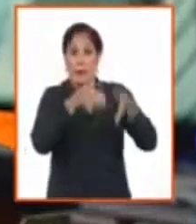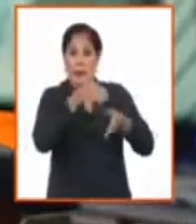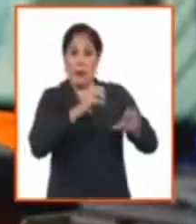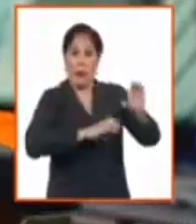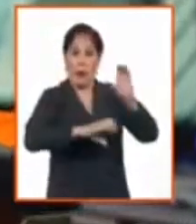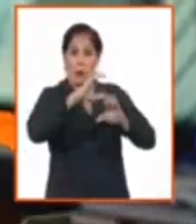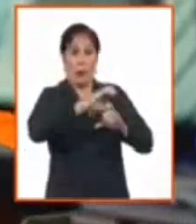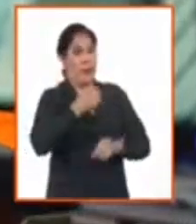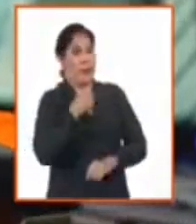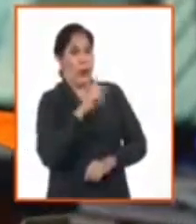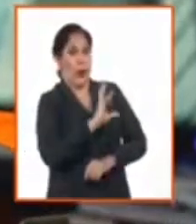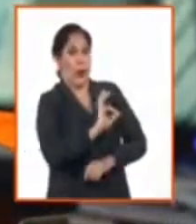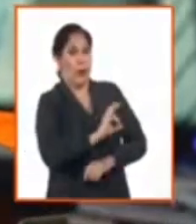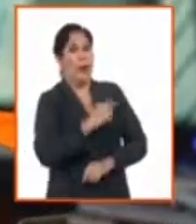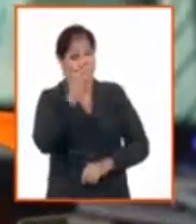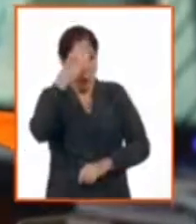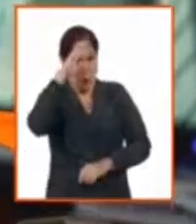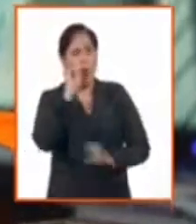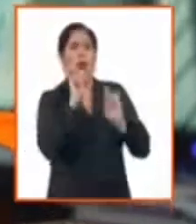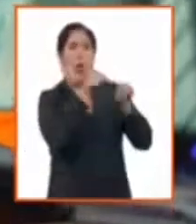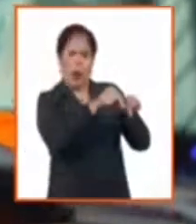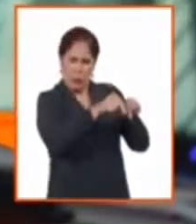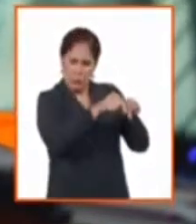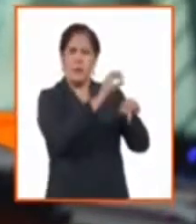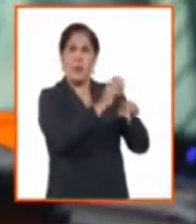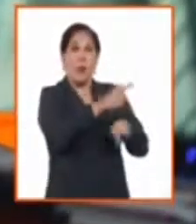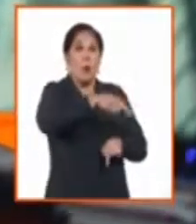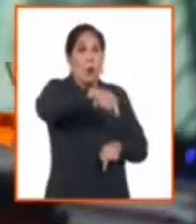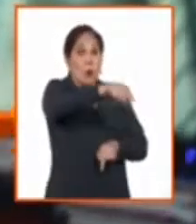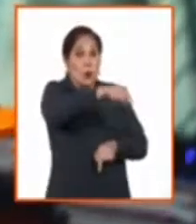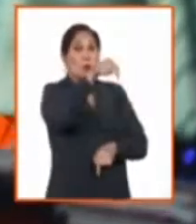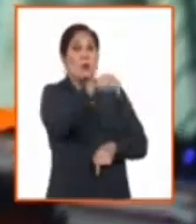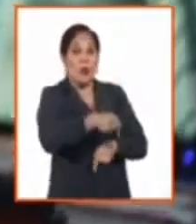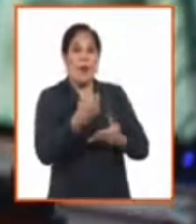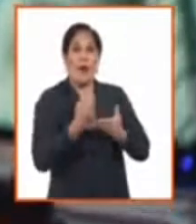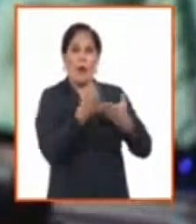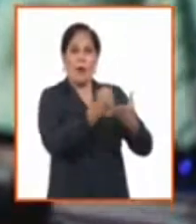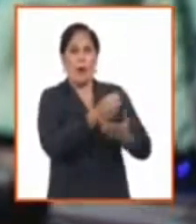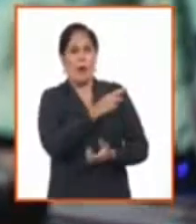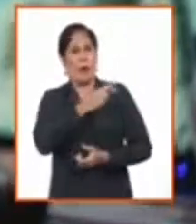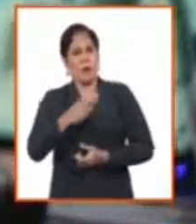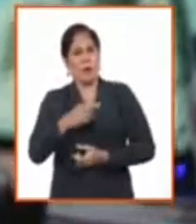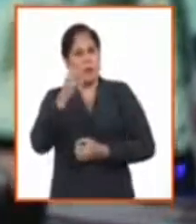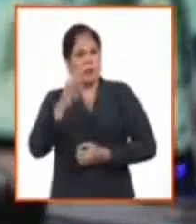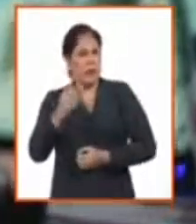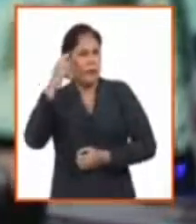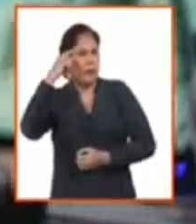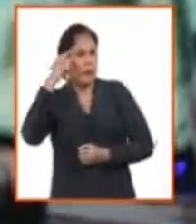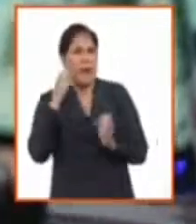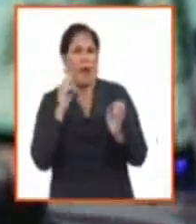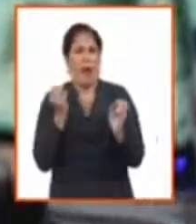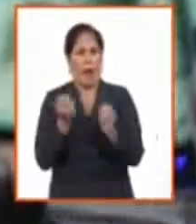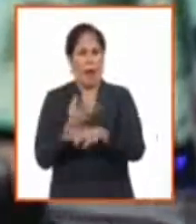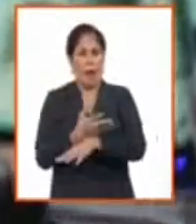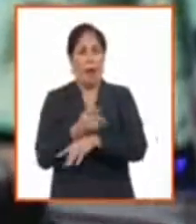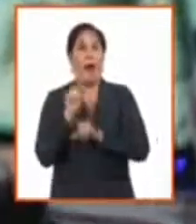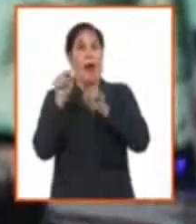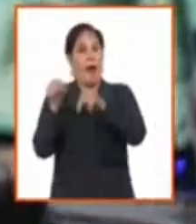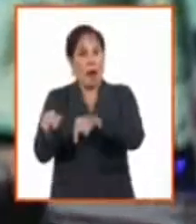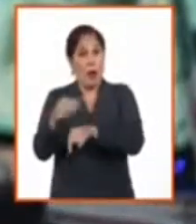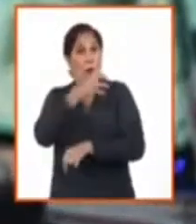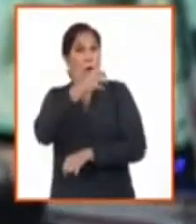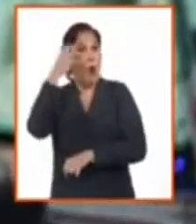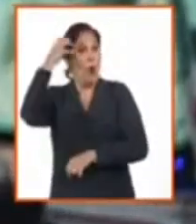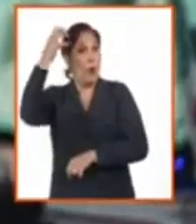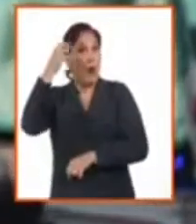pero que sí estarían agregó ustedes son nuestra voz la revolución siempre lo ha tenido muy claro allí donde los gobiernos nos